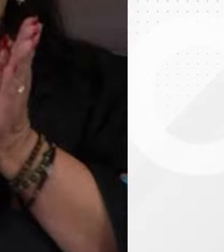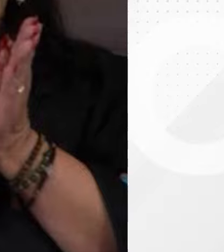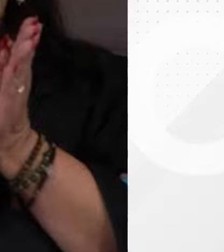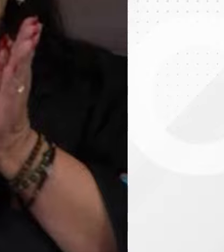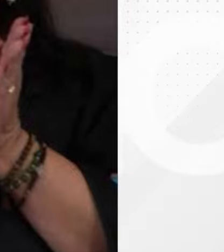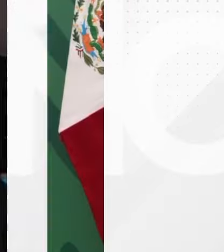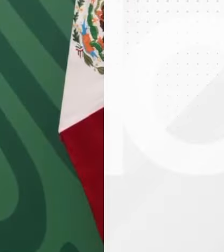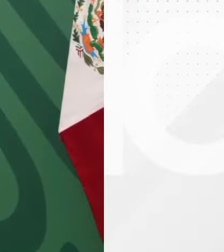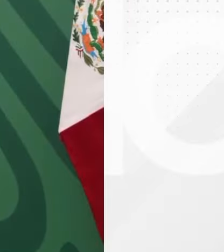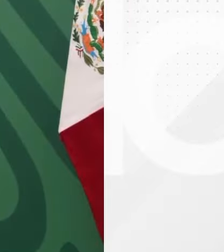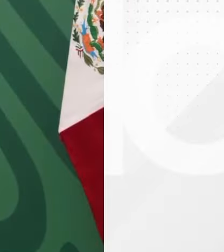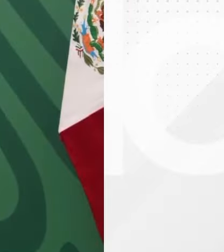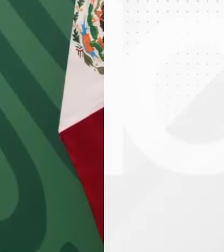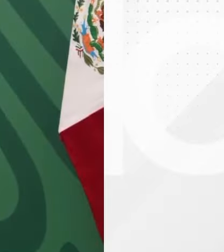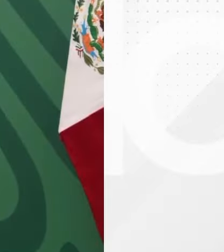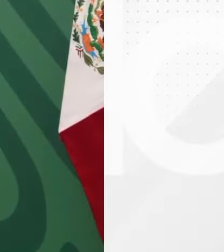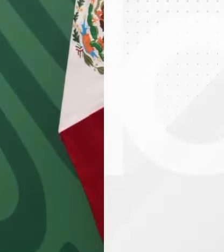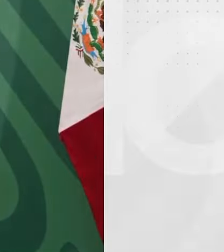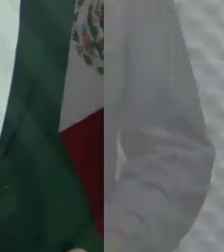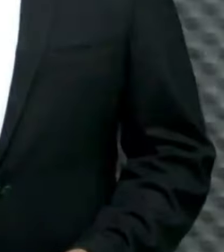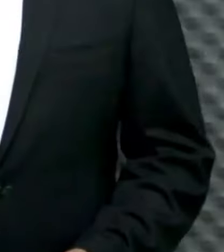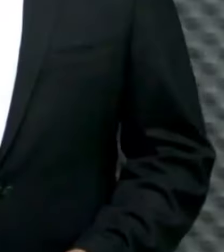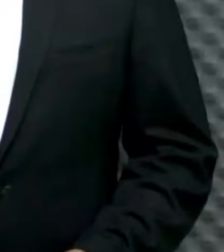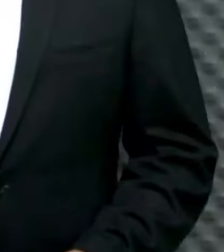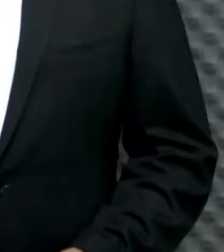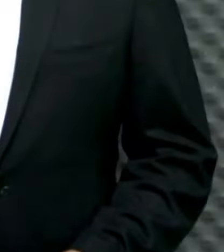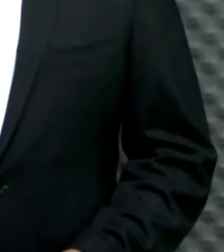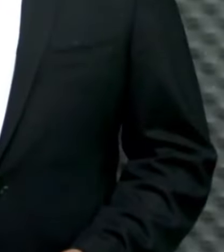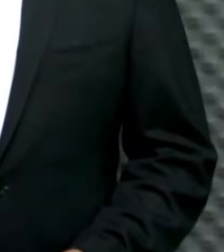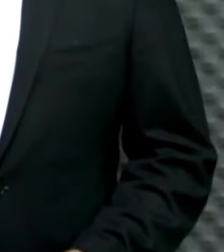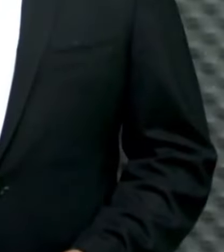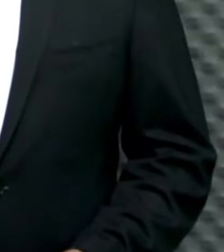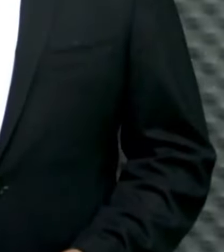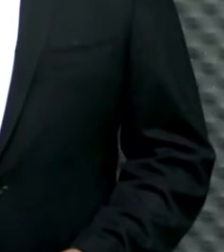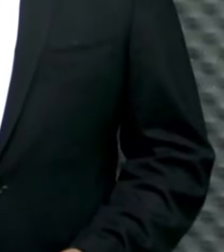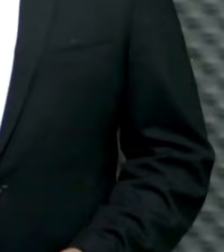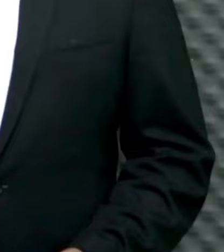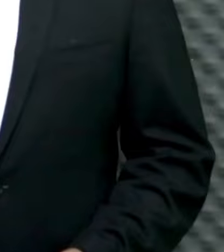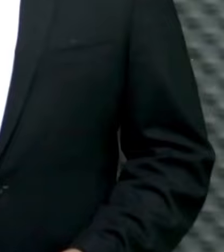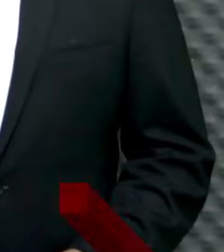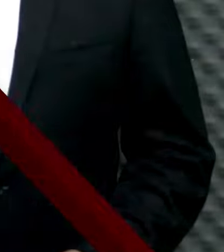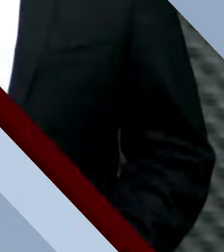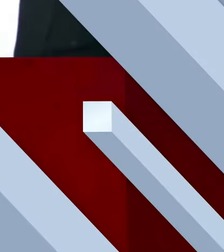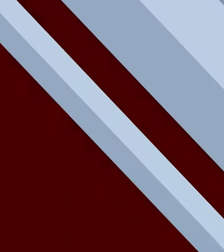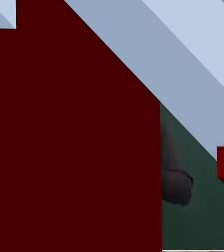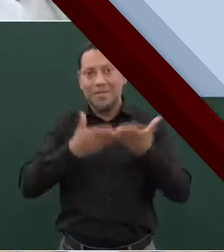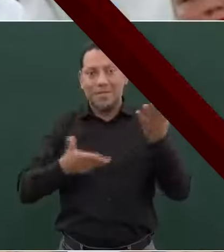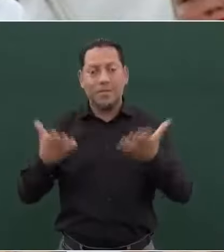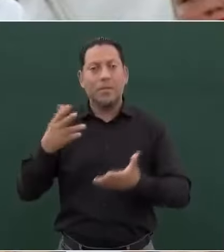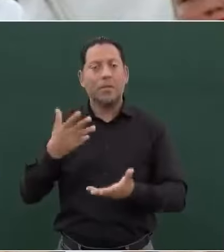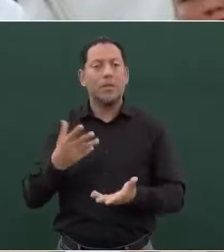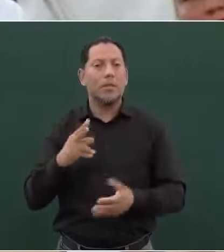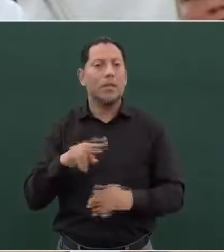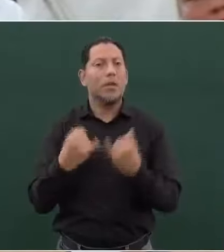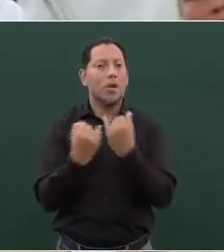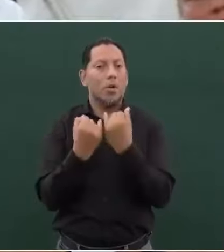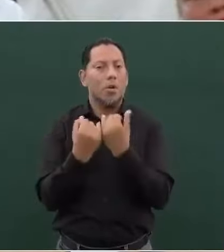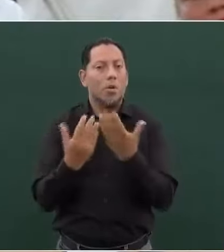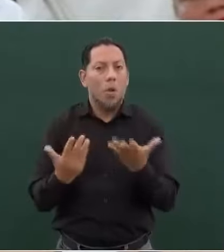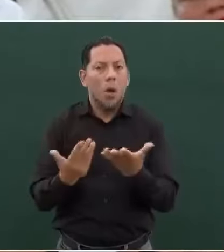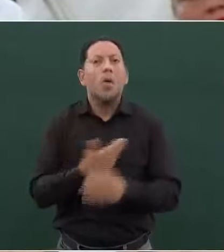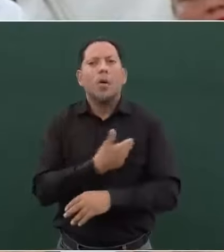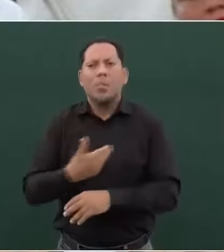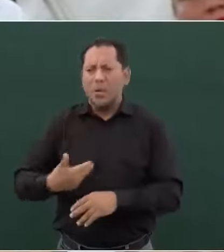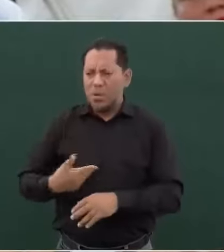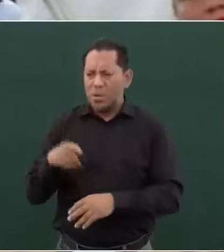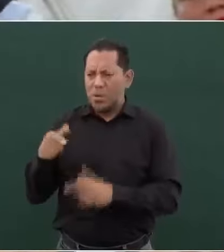una importante reflexión, así que ponga atención a las palabras del presidente de la República. En su momento se reunió con el presidente